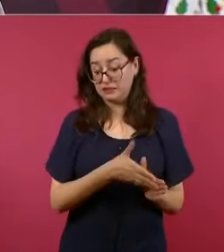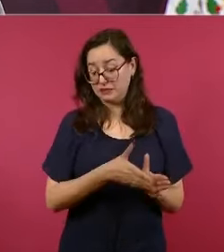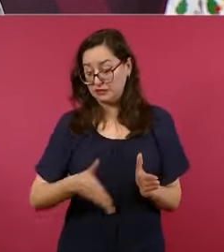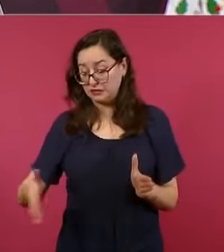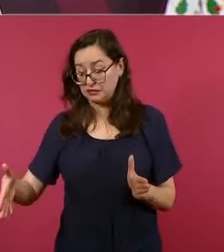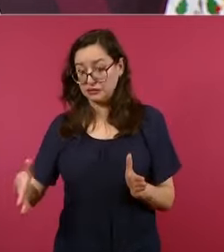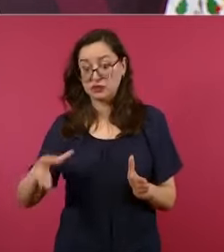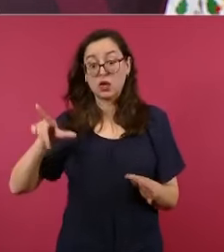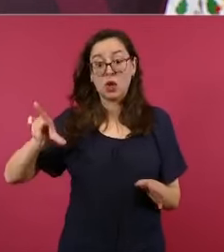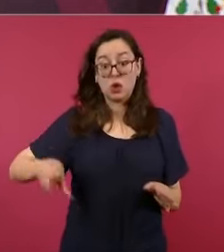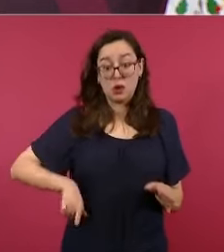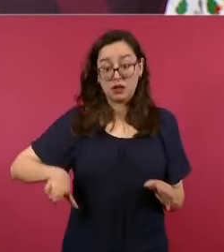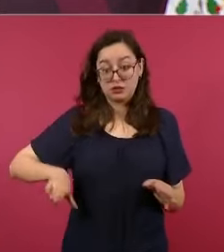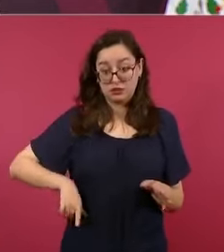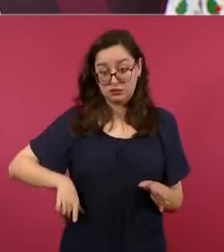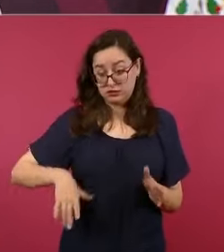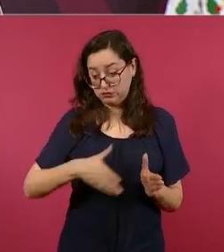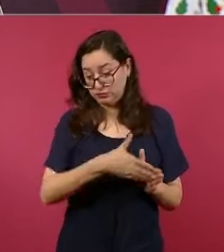desarrollo